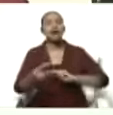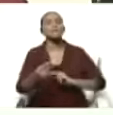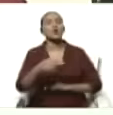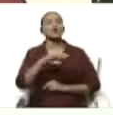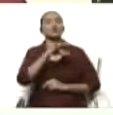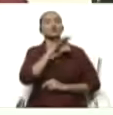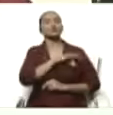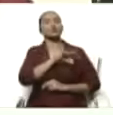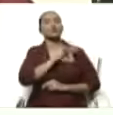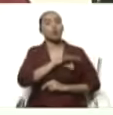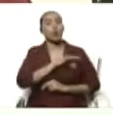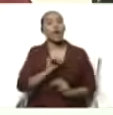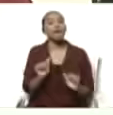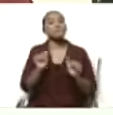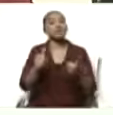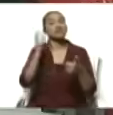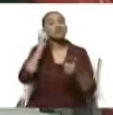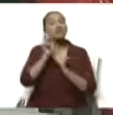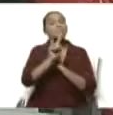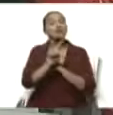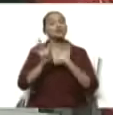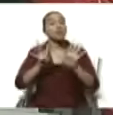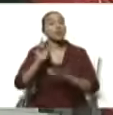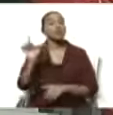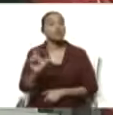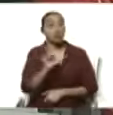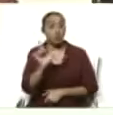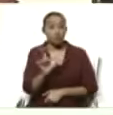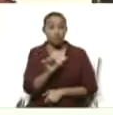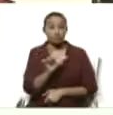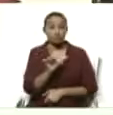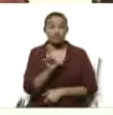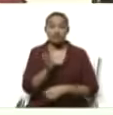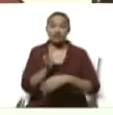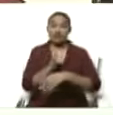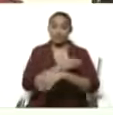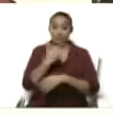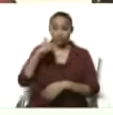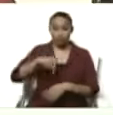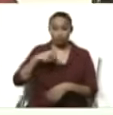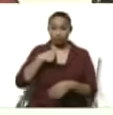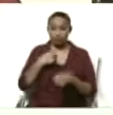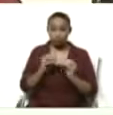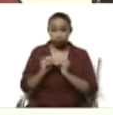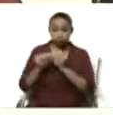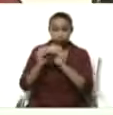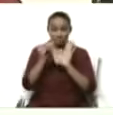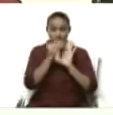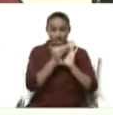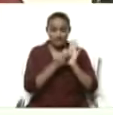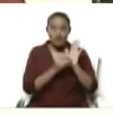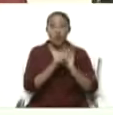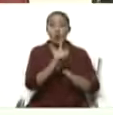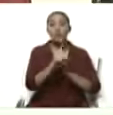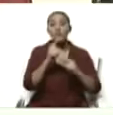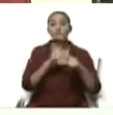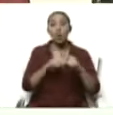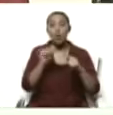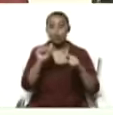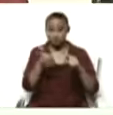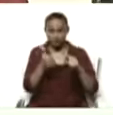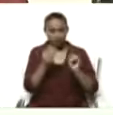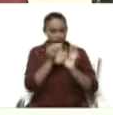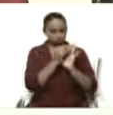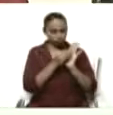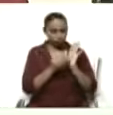29 de Julio el que haga su 1 por 10 hoy tiene que amarrar su gente de aquí para toda